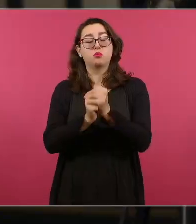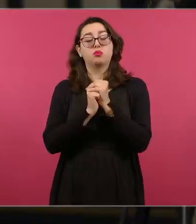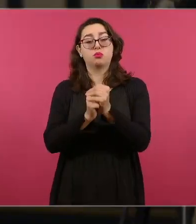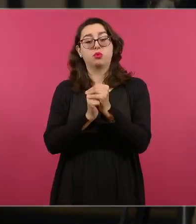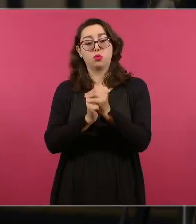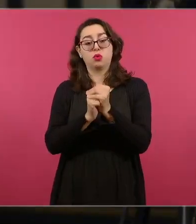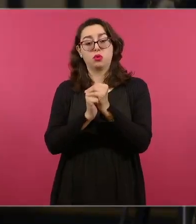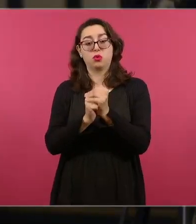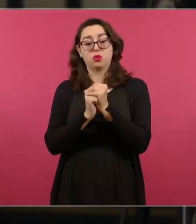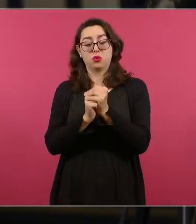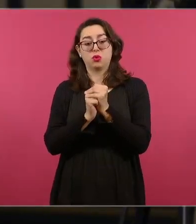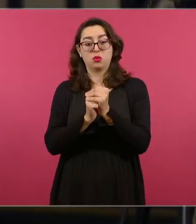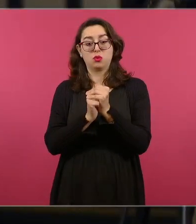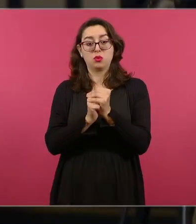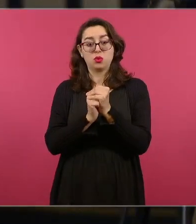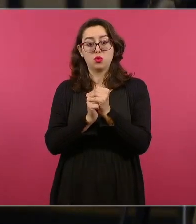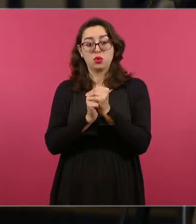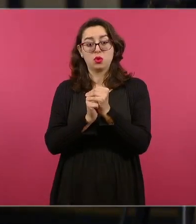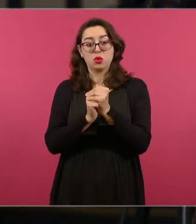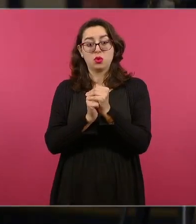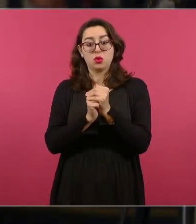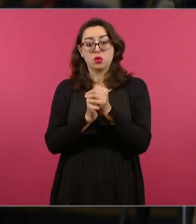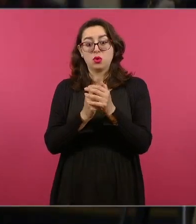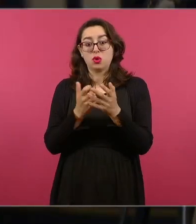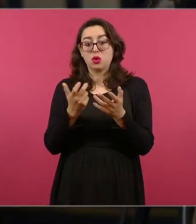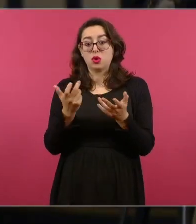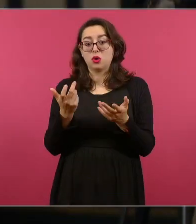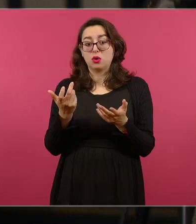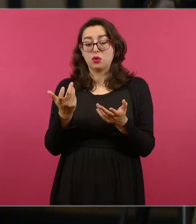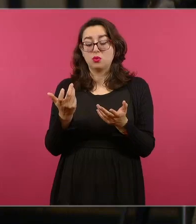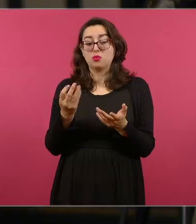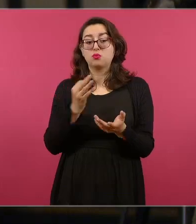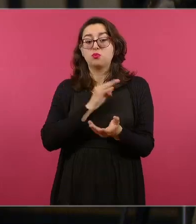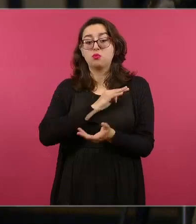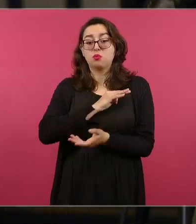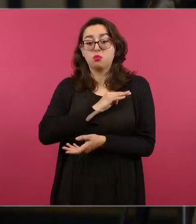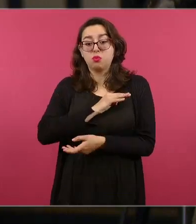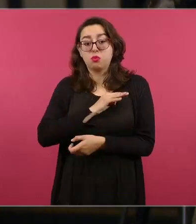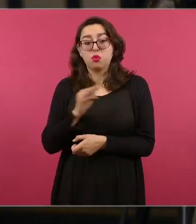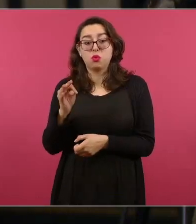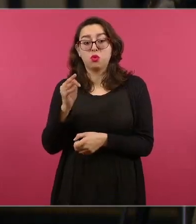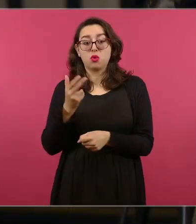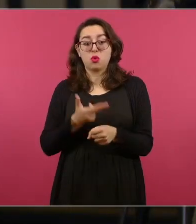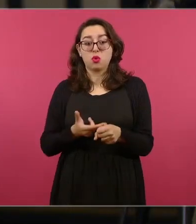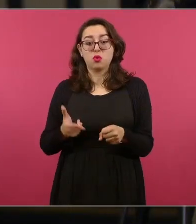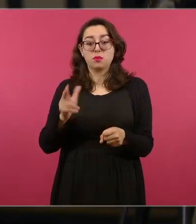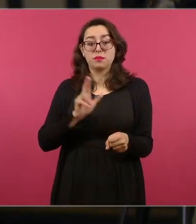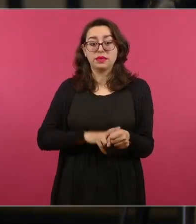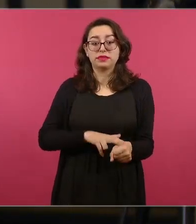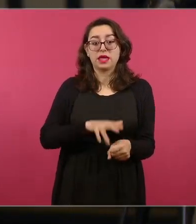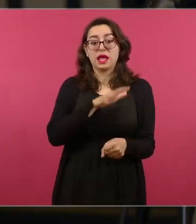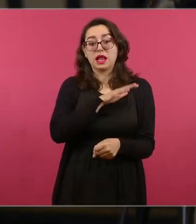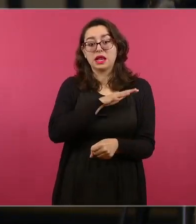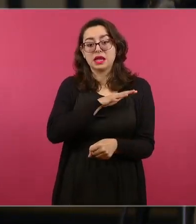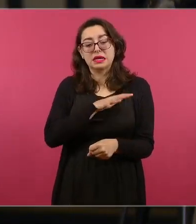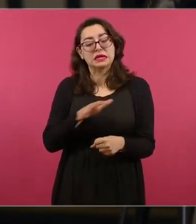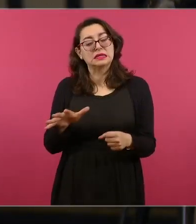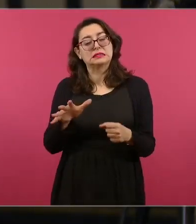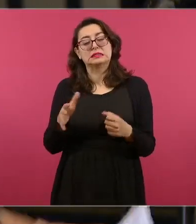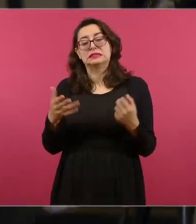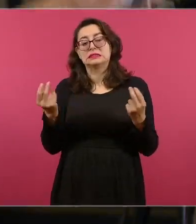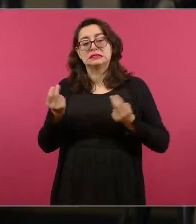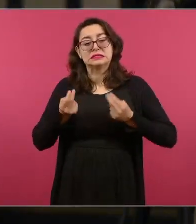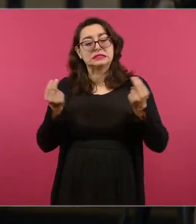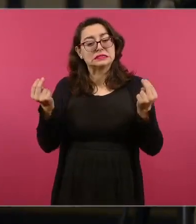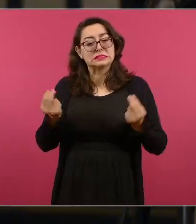pide, ¿se podría, o no sé, un hospital general para aquellos lugares, presidente, que tanto se necesitan? Tienen